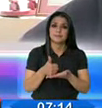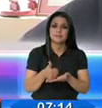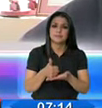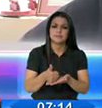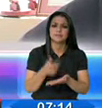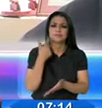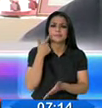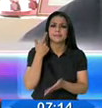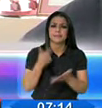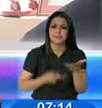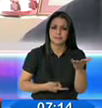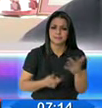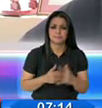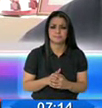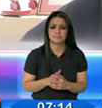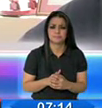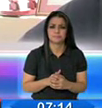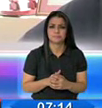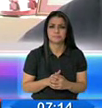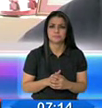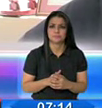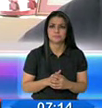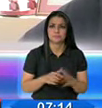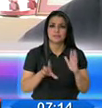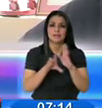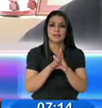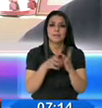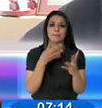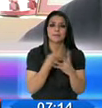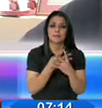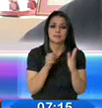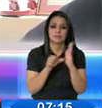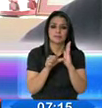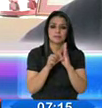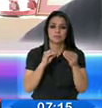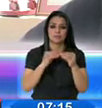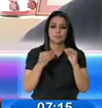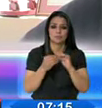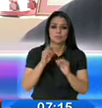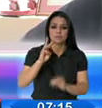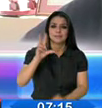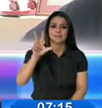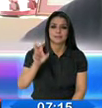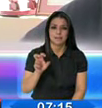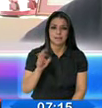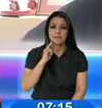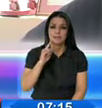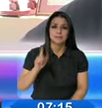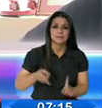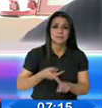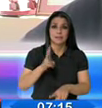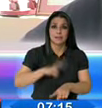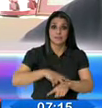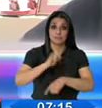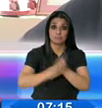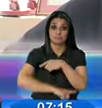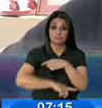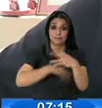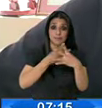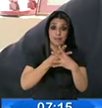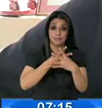otorga por parte del Código Orgánico Integral Penal en el artículo 630, a quien ha sido por primera vez condenado.